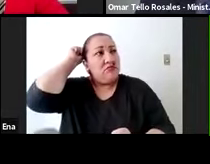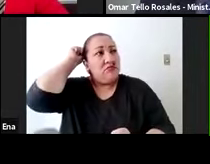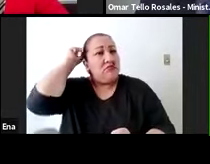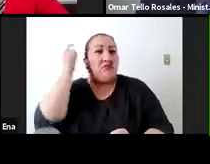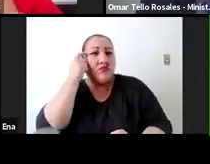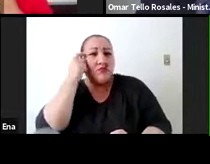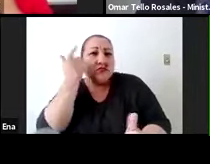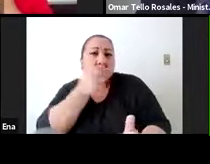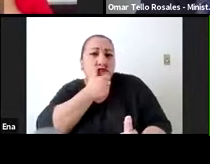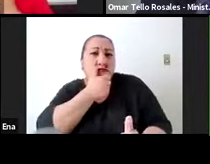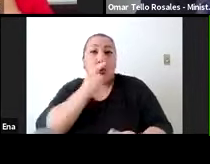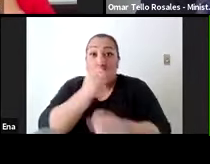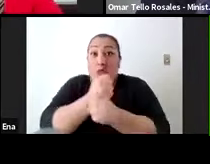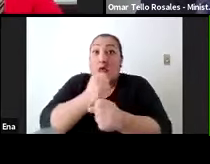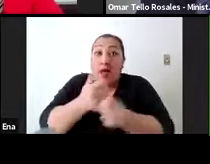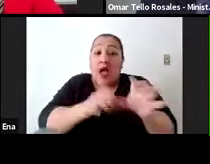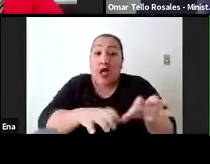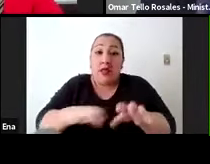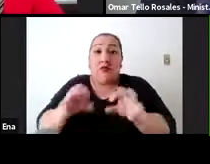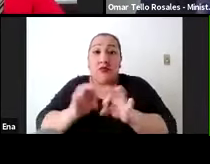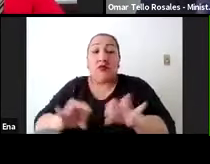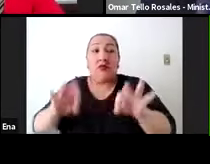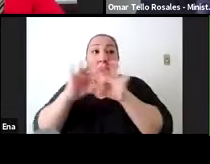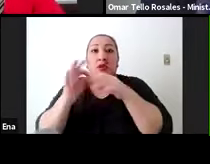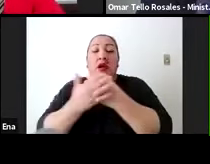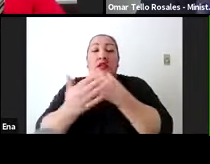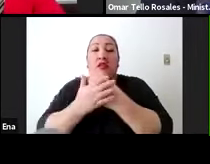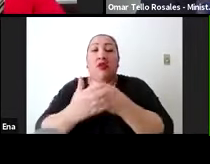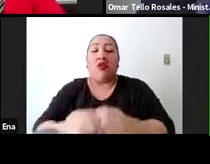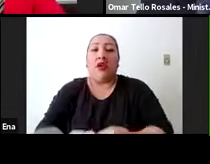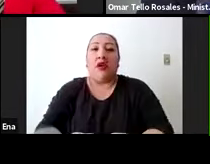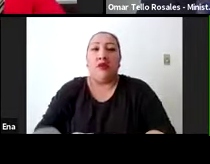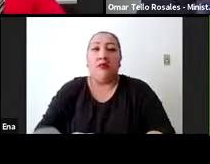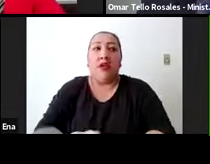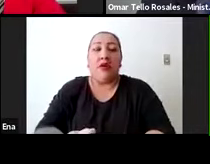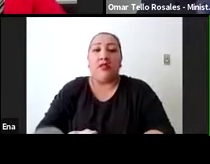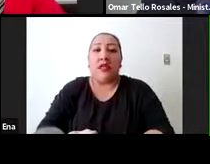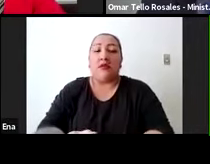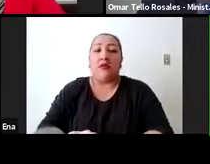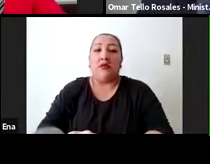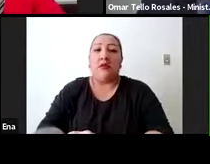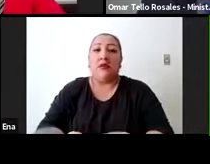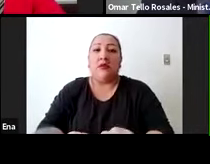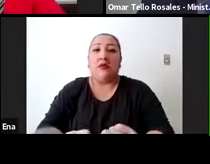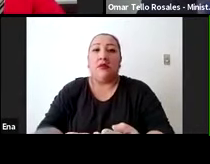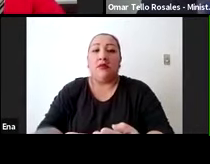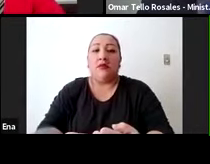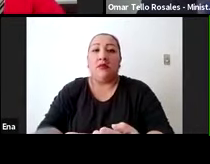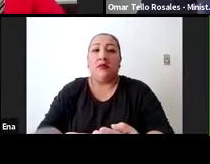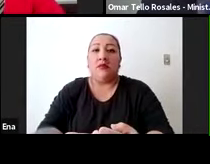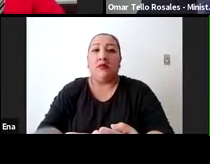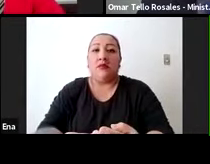actividad muy cercana, una marcación estricta de cada paso que se da a ese nivel.